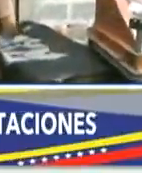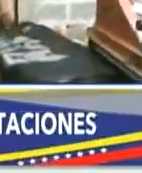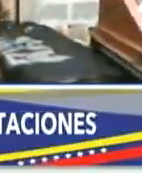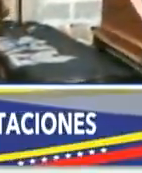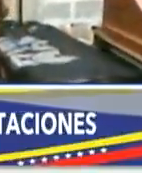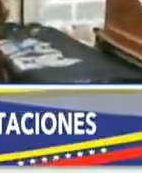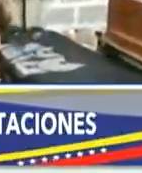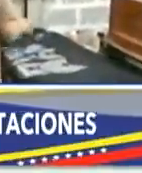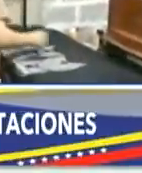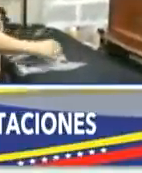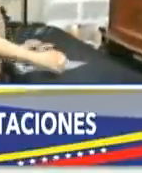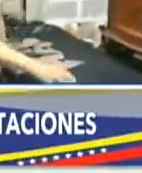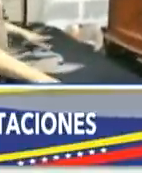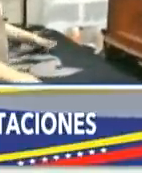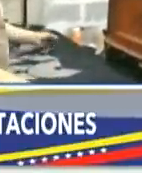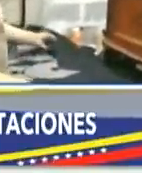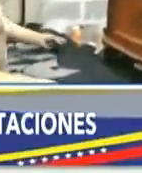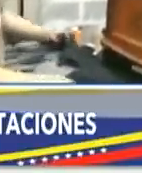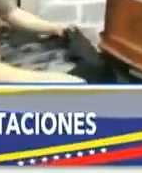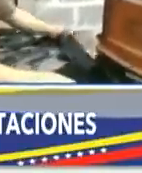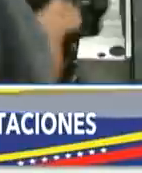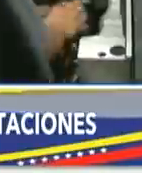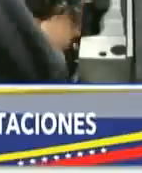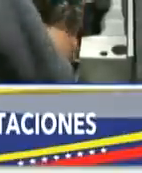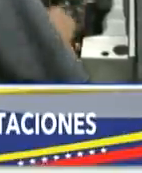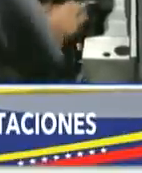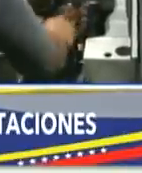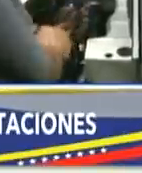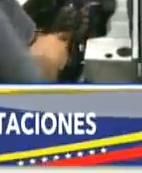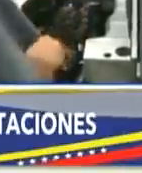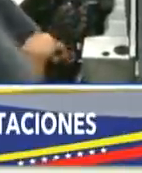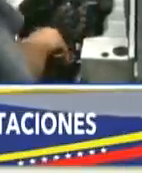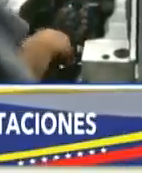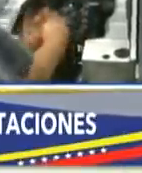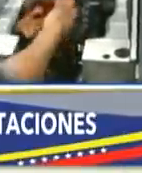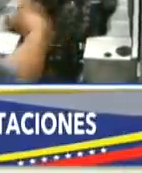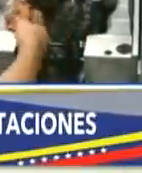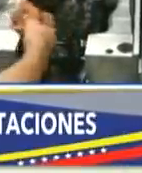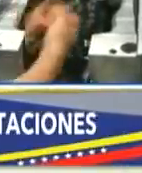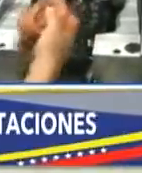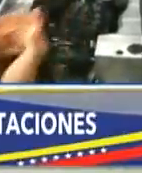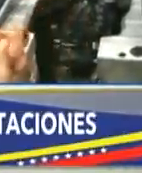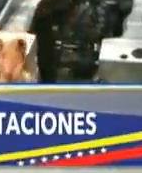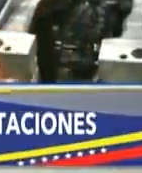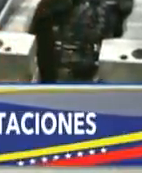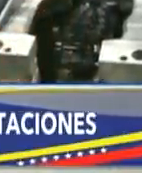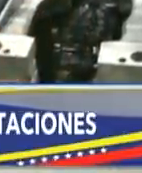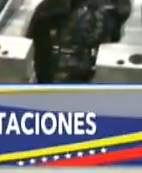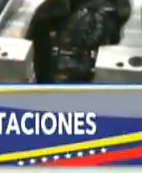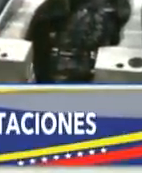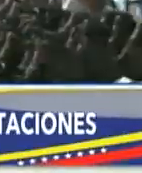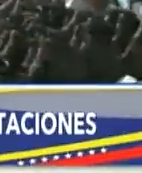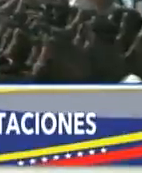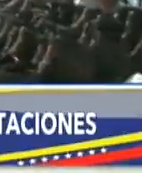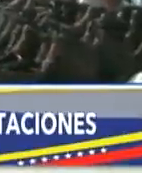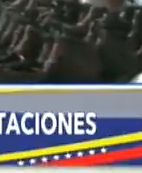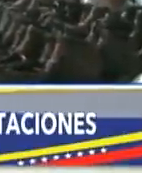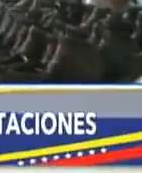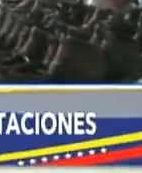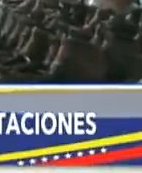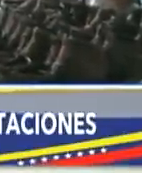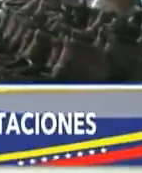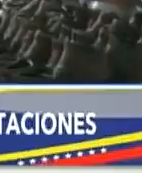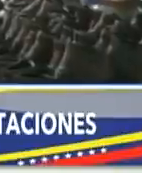está escuchando. Aquí me escribió, ¿eh? Correcto. ¡Toma nota! Y todos los ministros y ministras de la